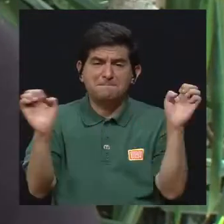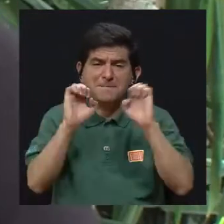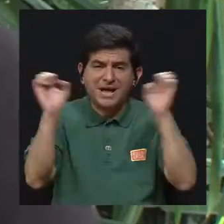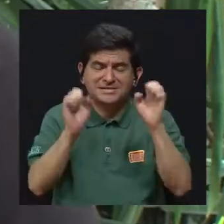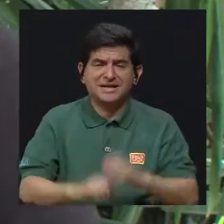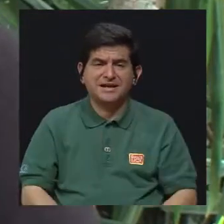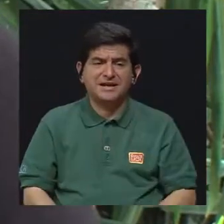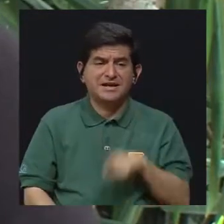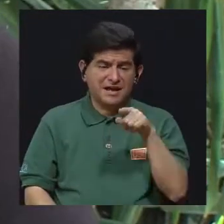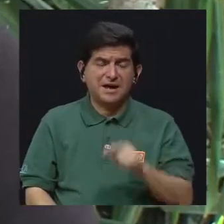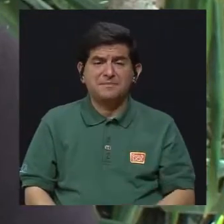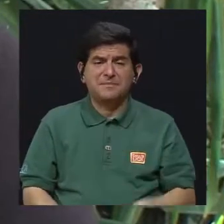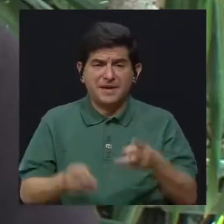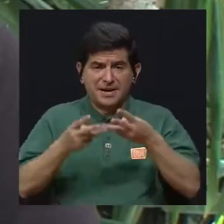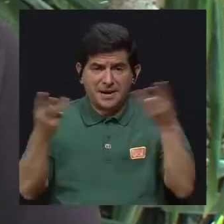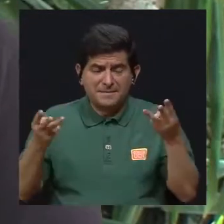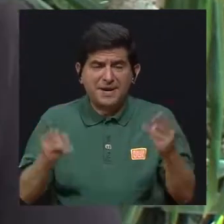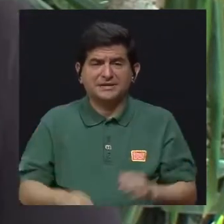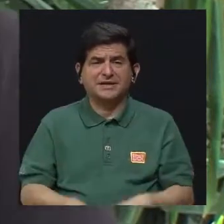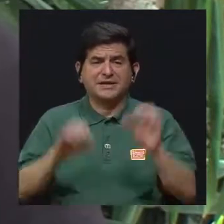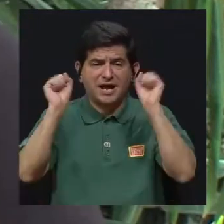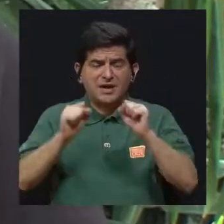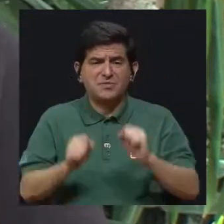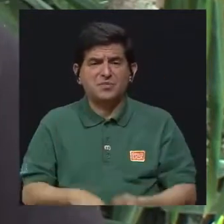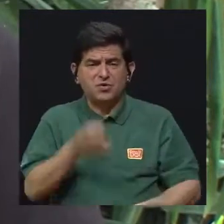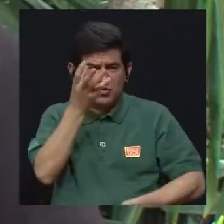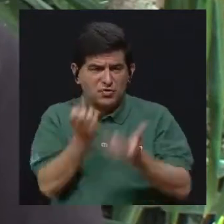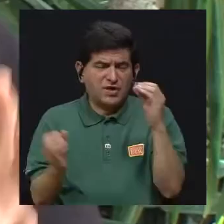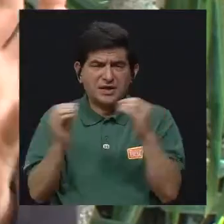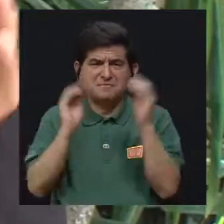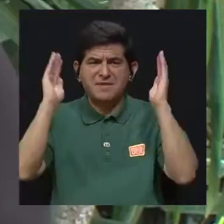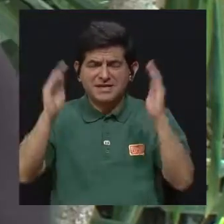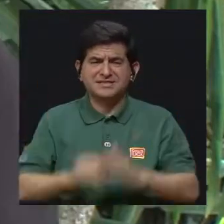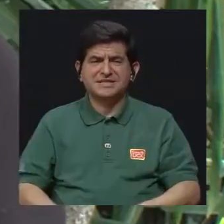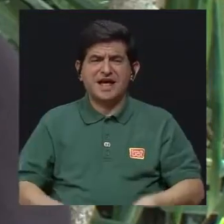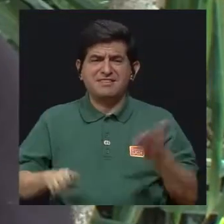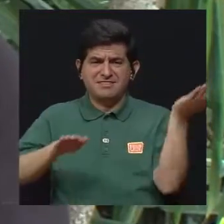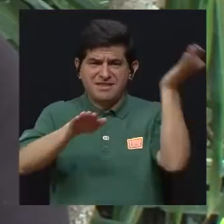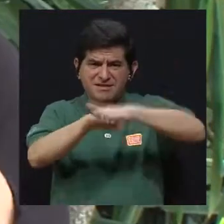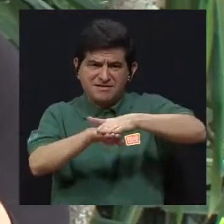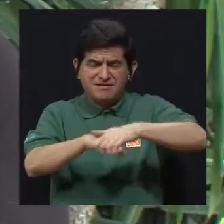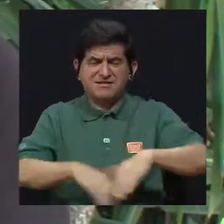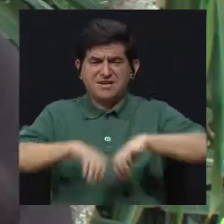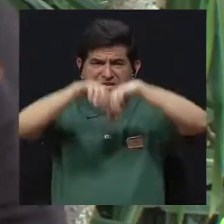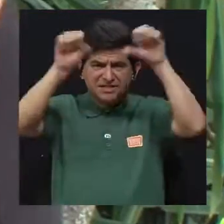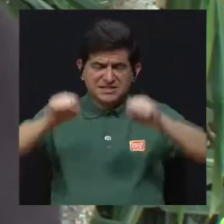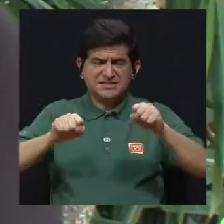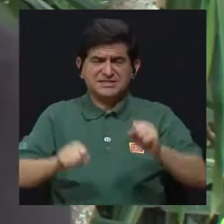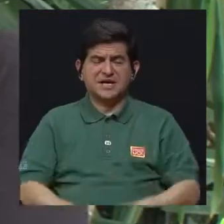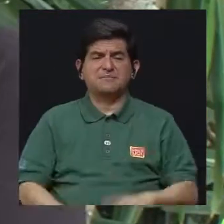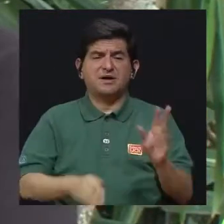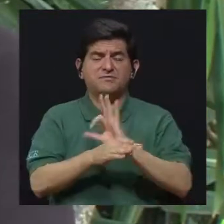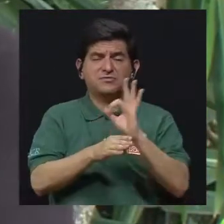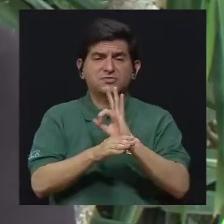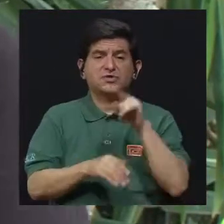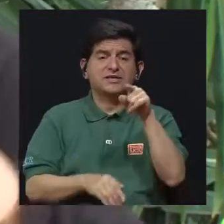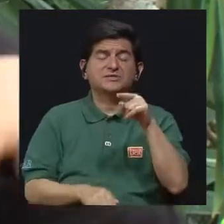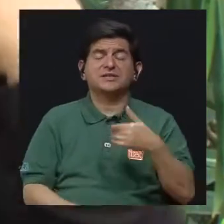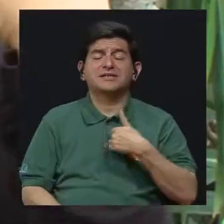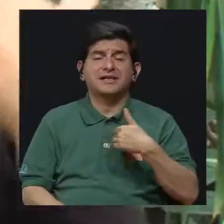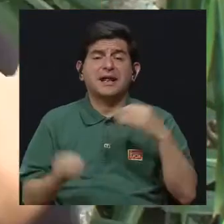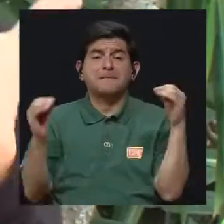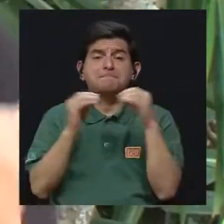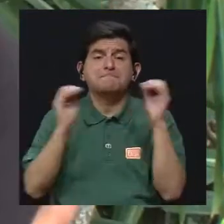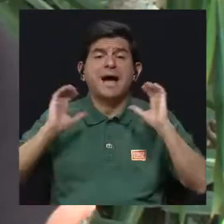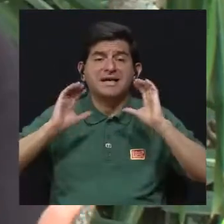esa cantidad de residuos. Y tal vez la mayor trampa es que ese sistema funciona entre más basura tengas.